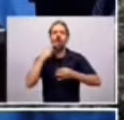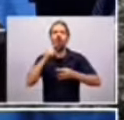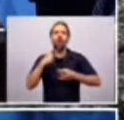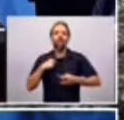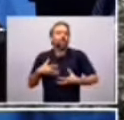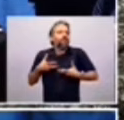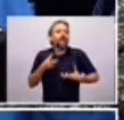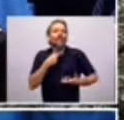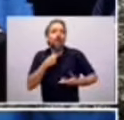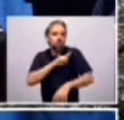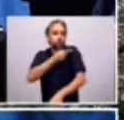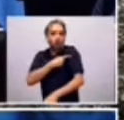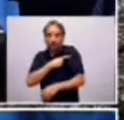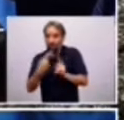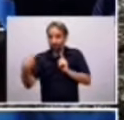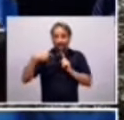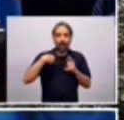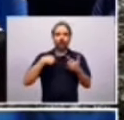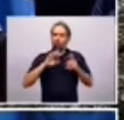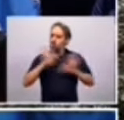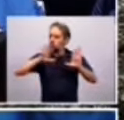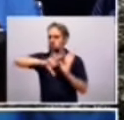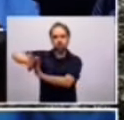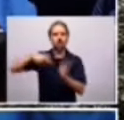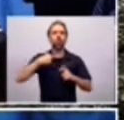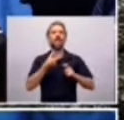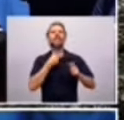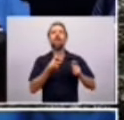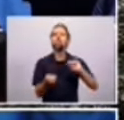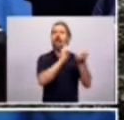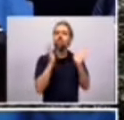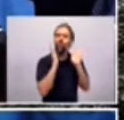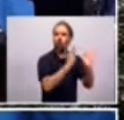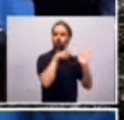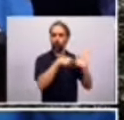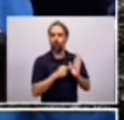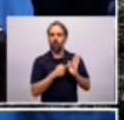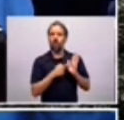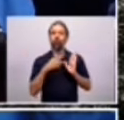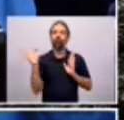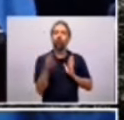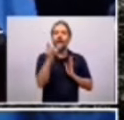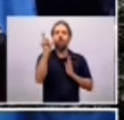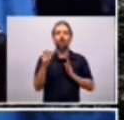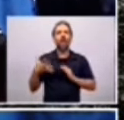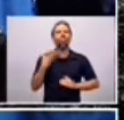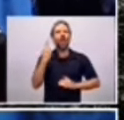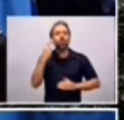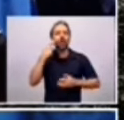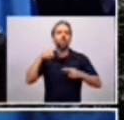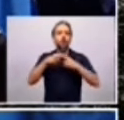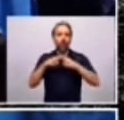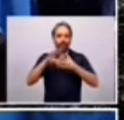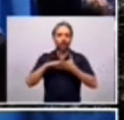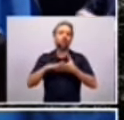el martillito. Exactamente. Qué lindo. Exacto. No sé si va a ver la peluca, eso sí, todavía. A mí me encantaría, si vamos a hacerla, hagámosla bien. Qué lindo. Si me das